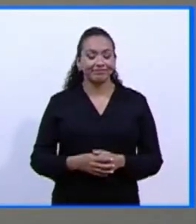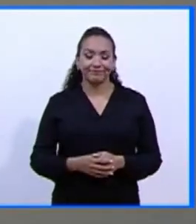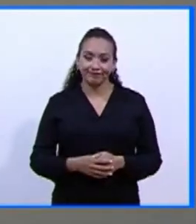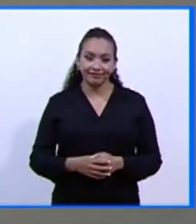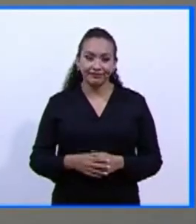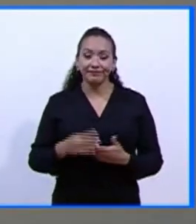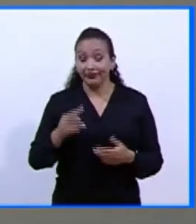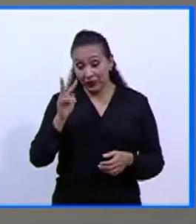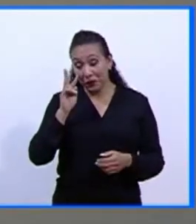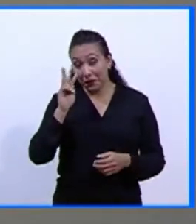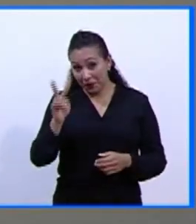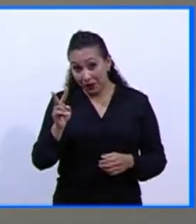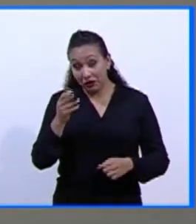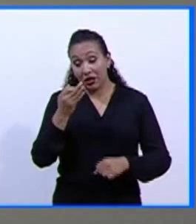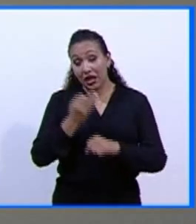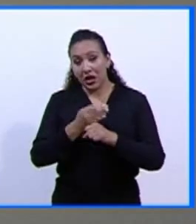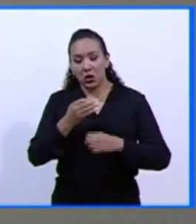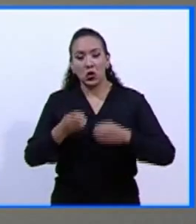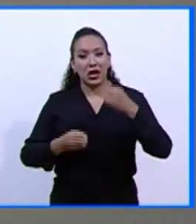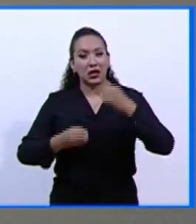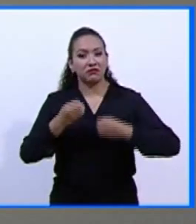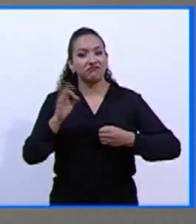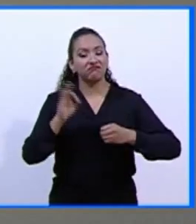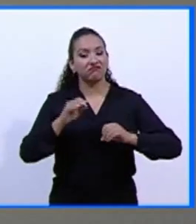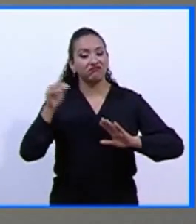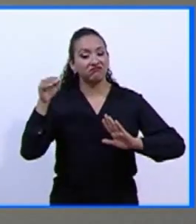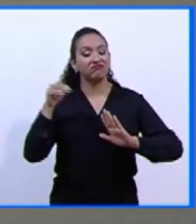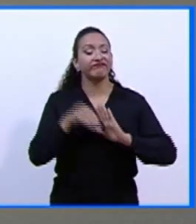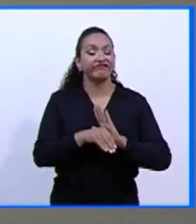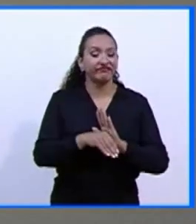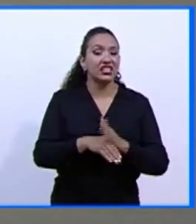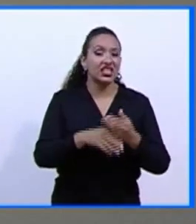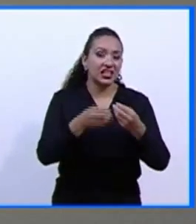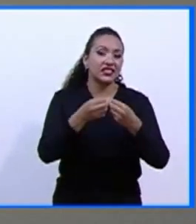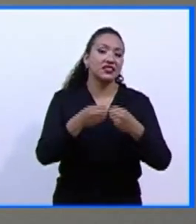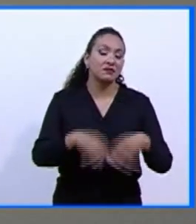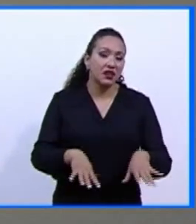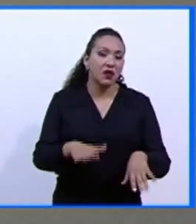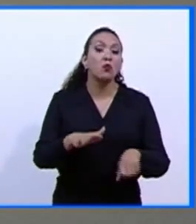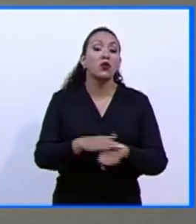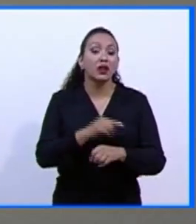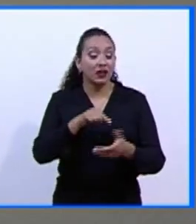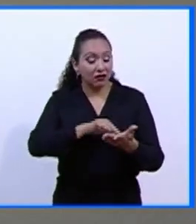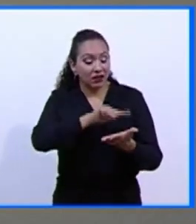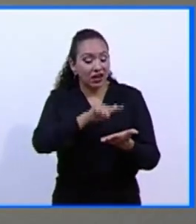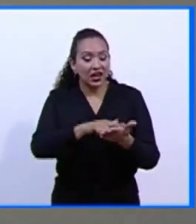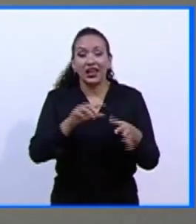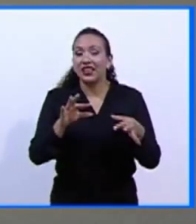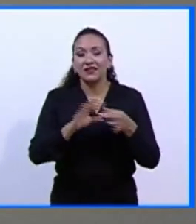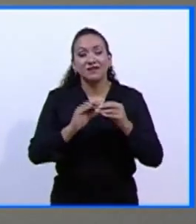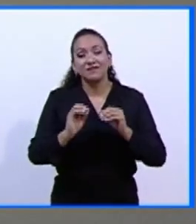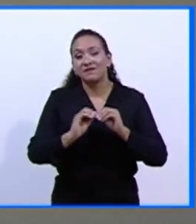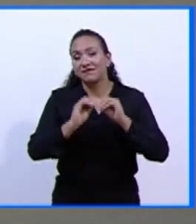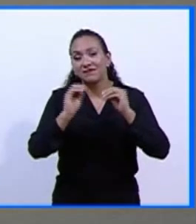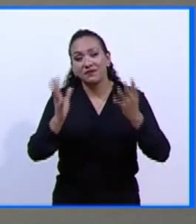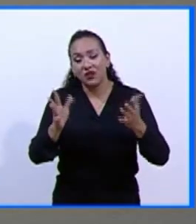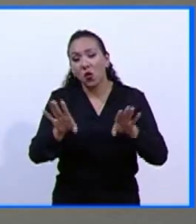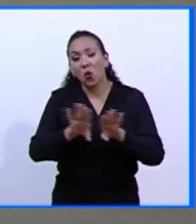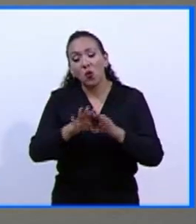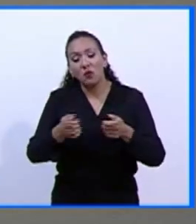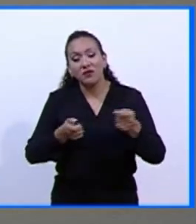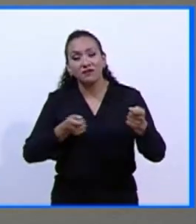la denegación de justicia por la vía de la omisión al no encontrar el